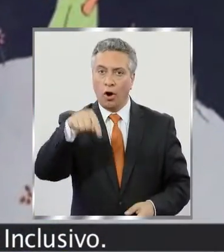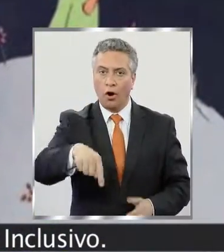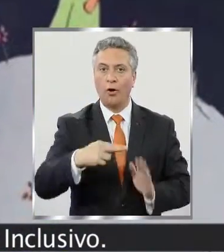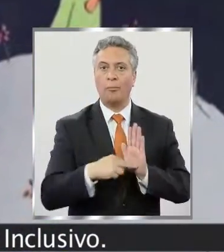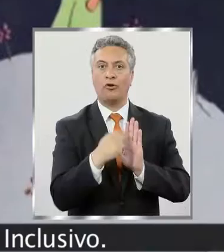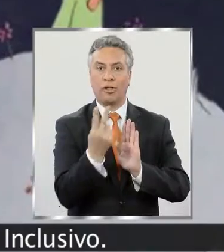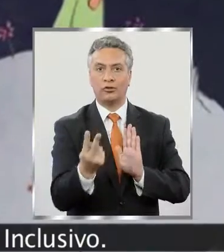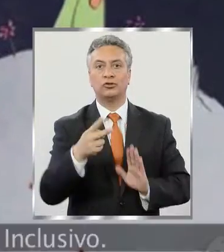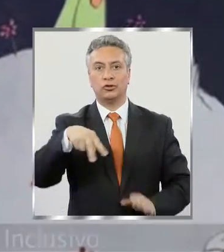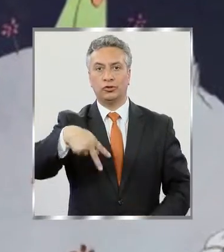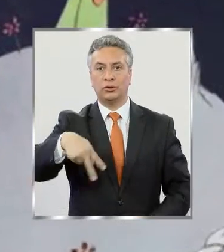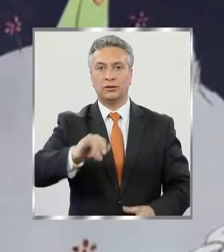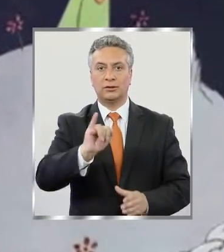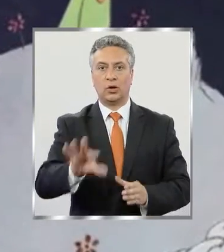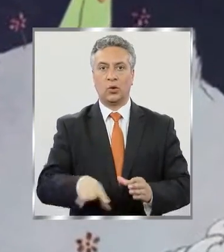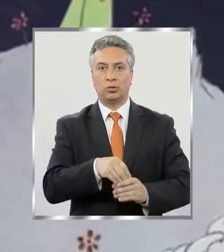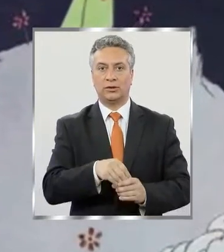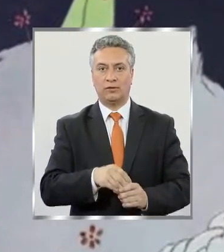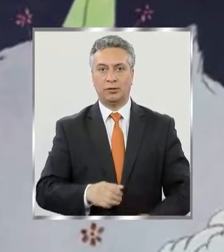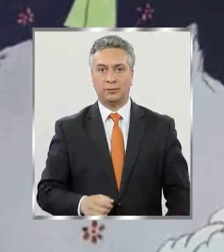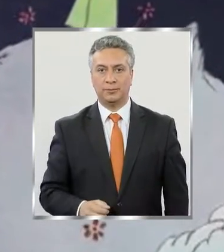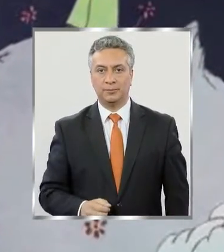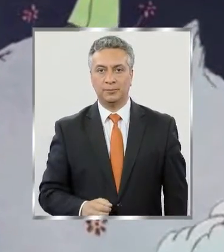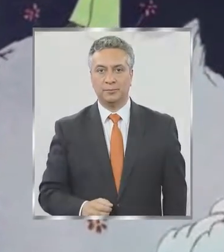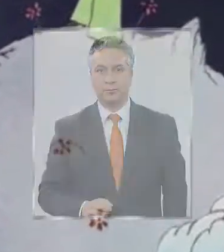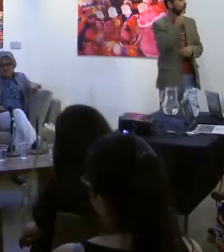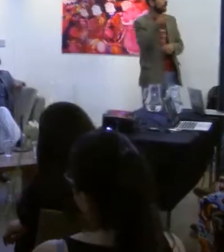Noticias Inclusivo.